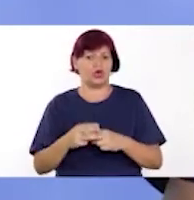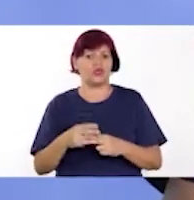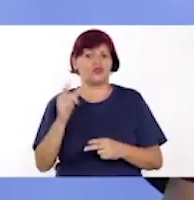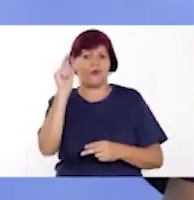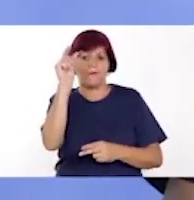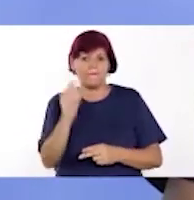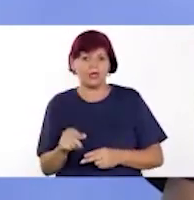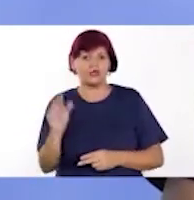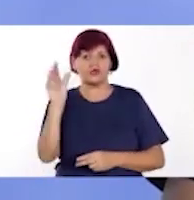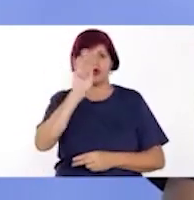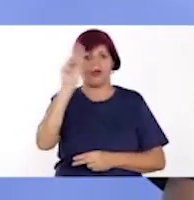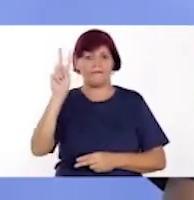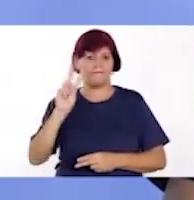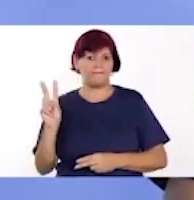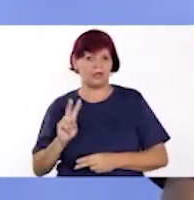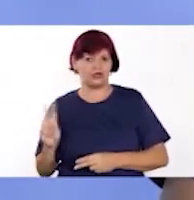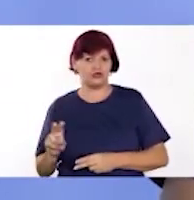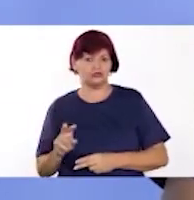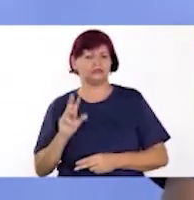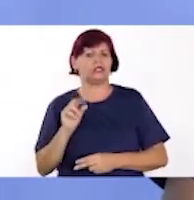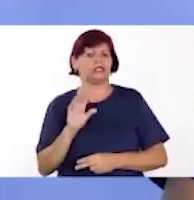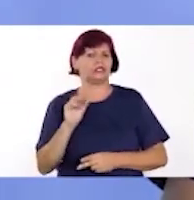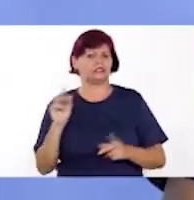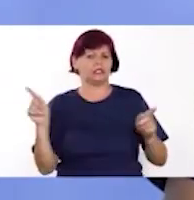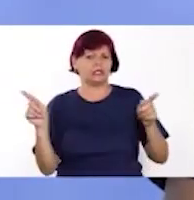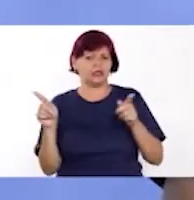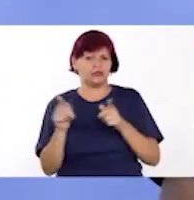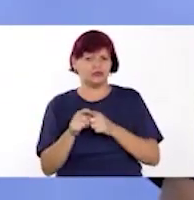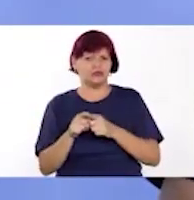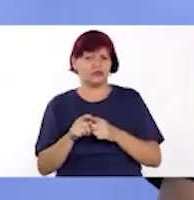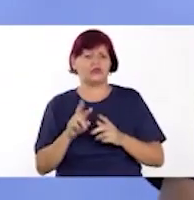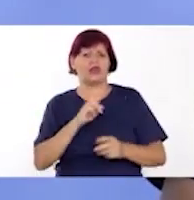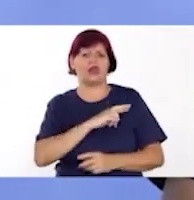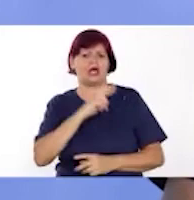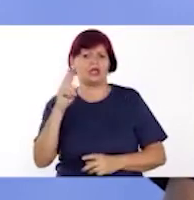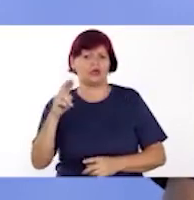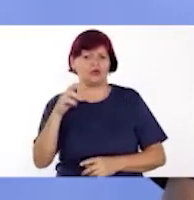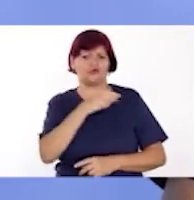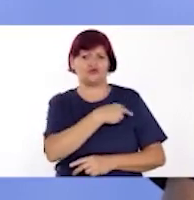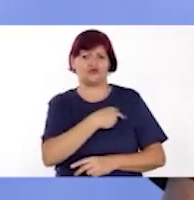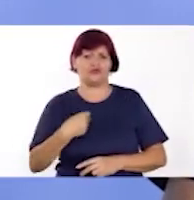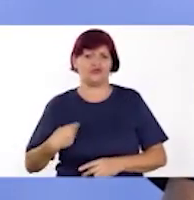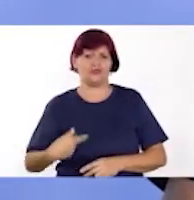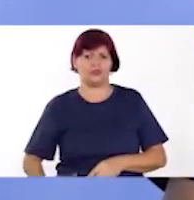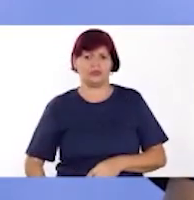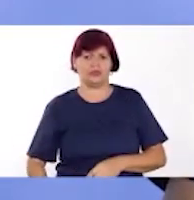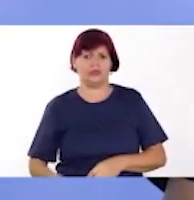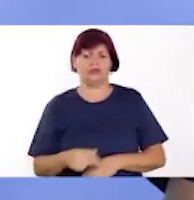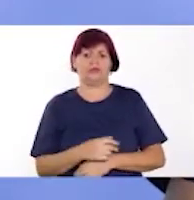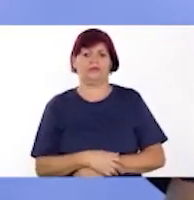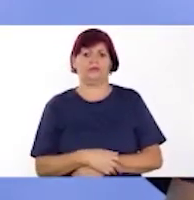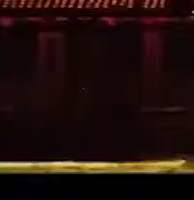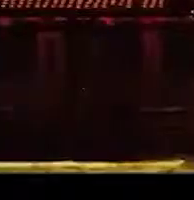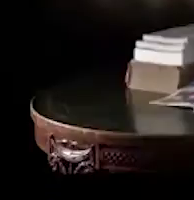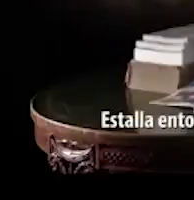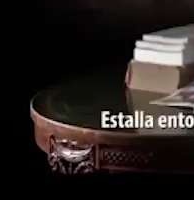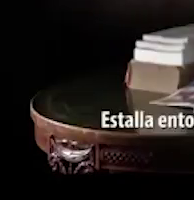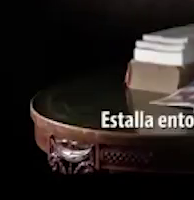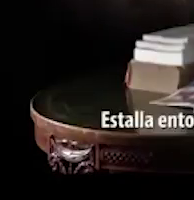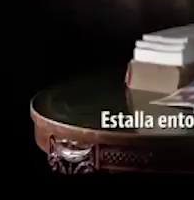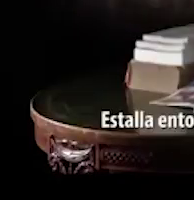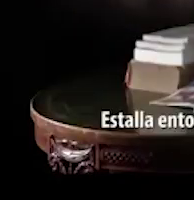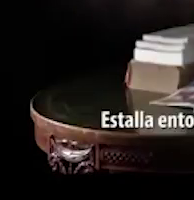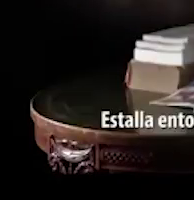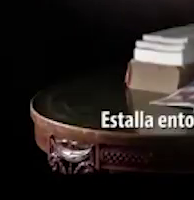filósofo venezolano Eduardo Rode y que va a abordar de forma resumida la Revolución China.